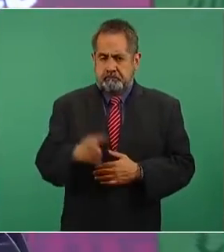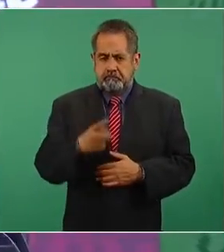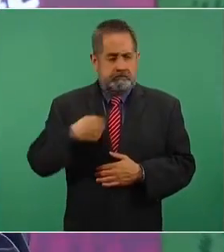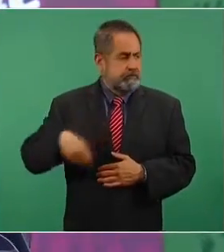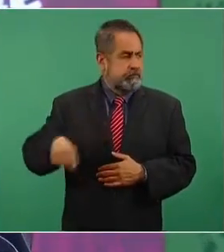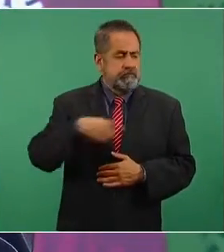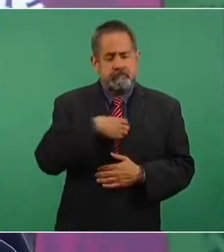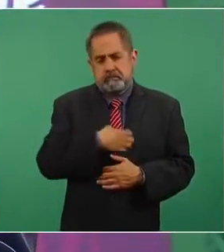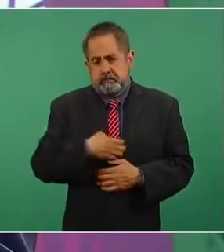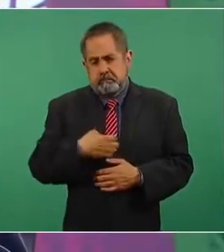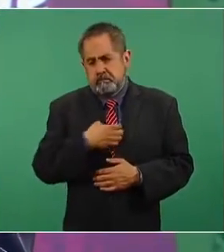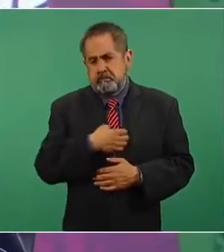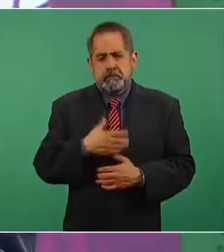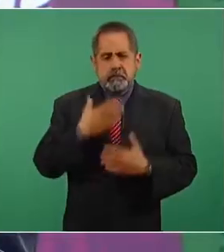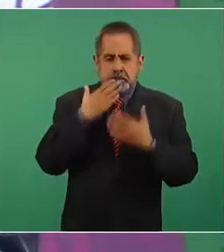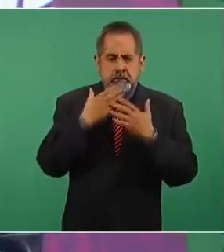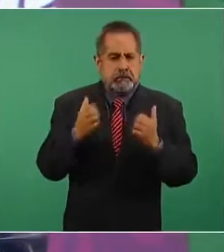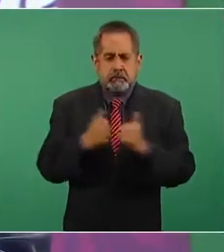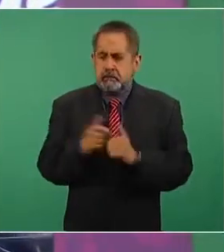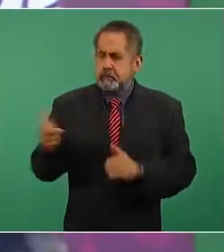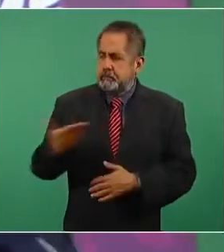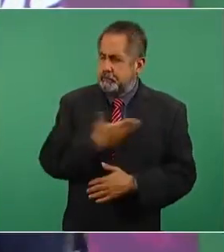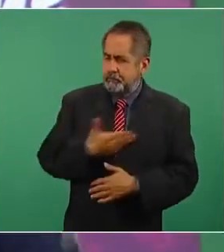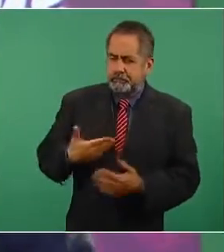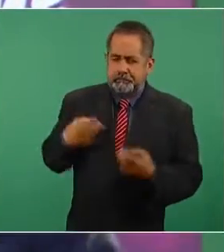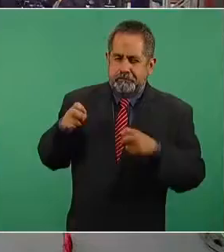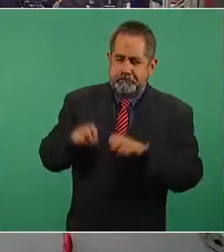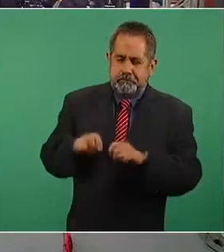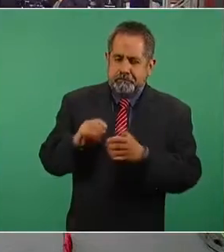estar aquí con el presidente.